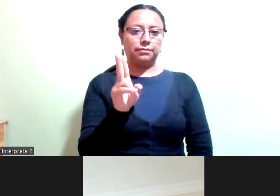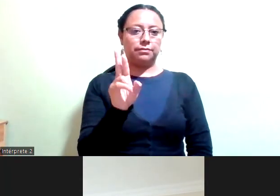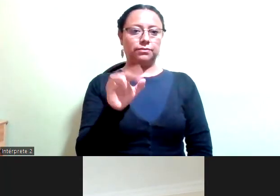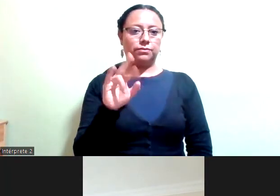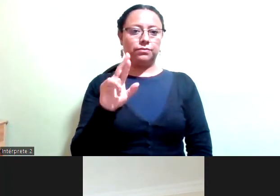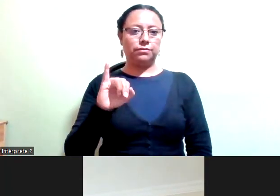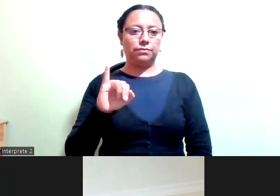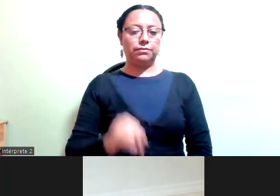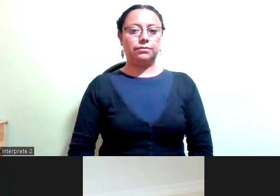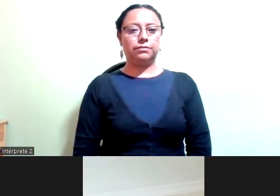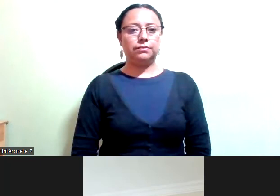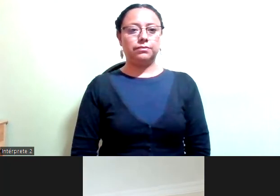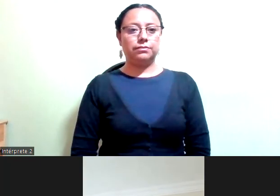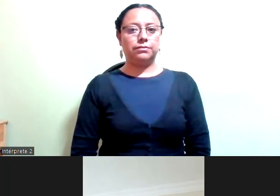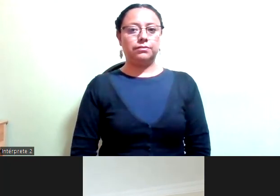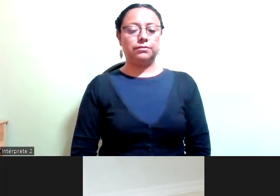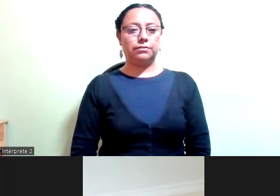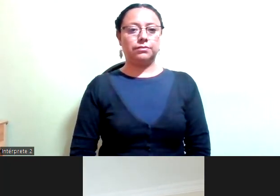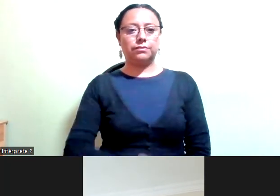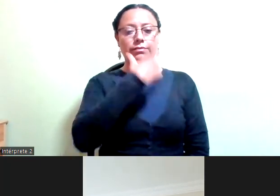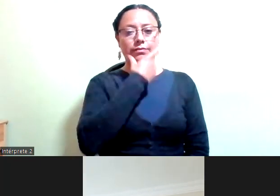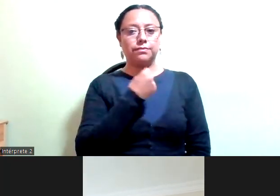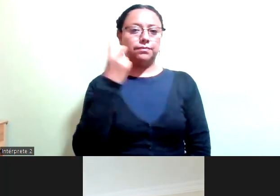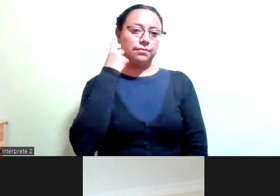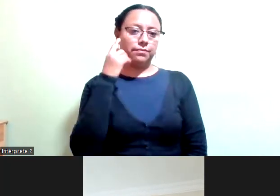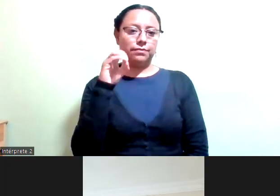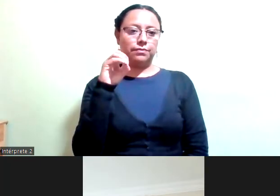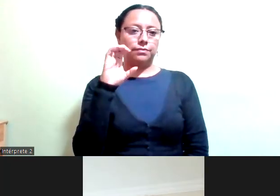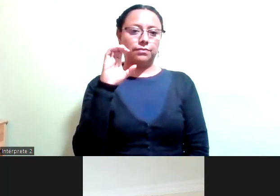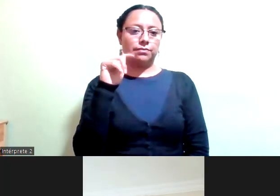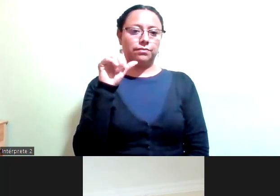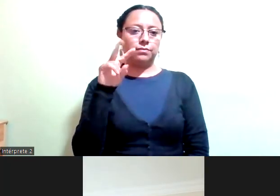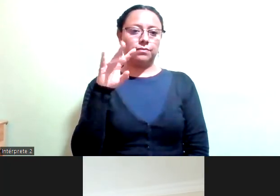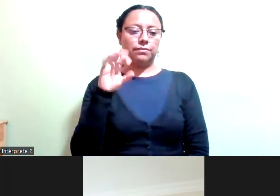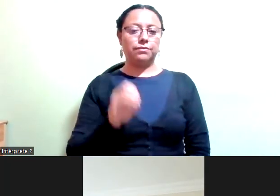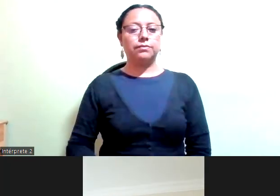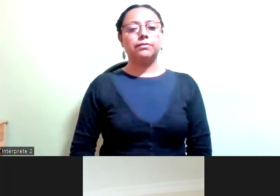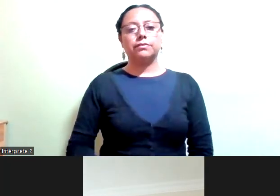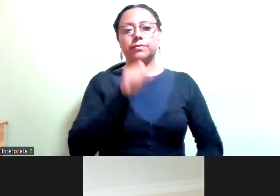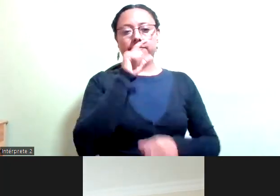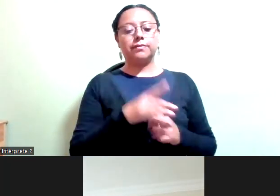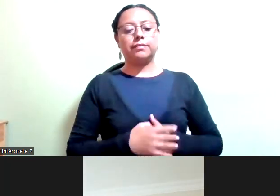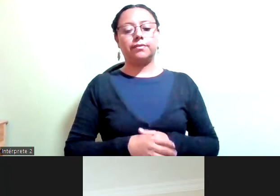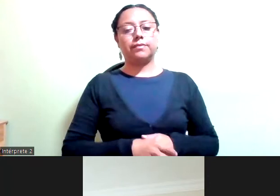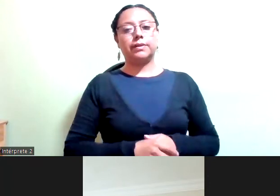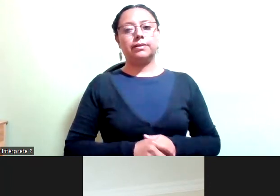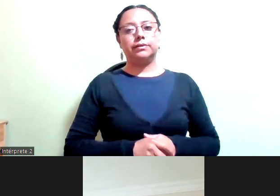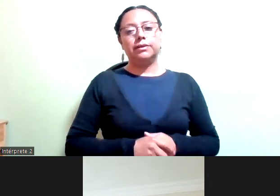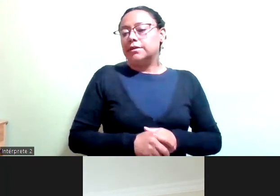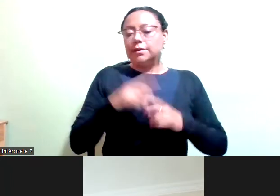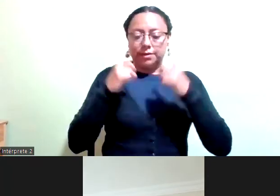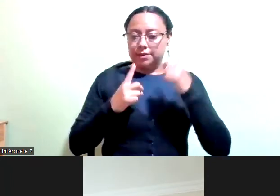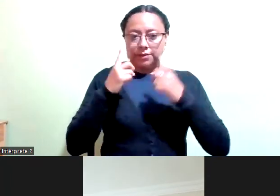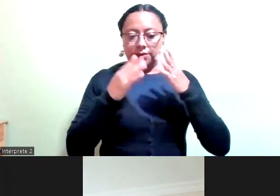intervenciones al diputado Octavio también solicito el uso de la palabra. Sin duda,